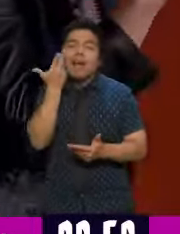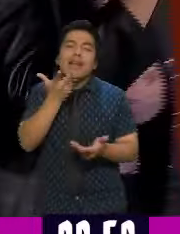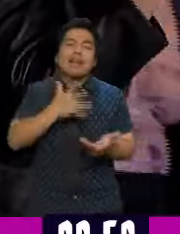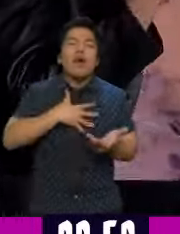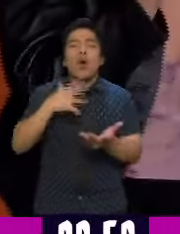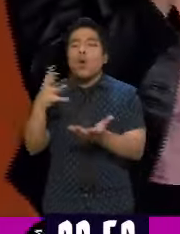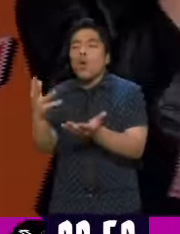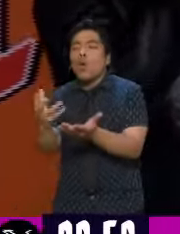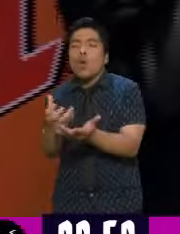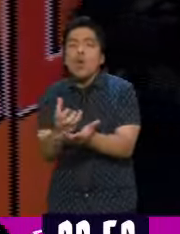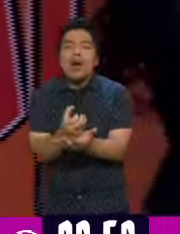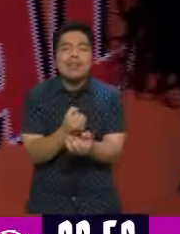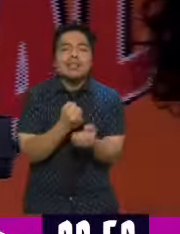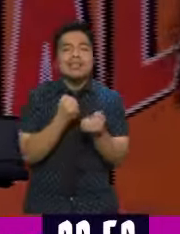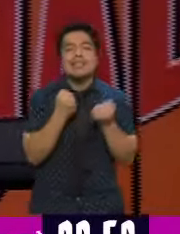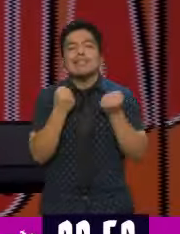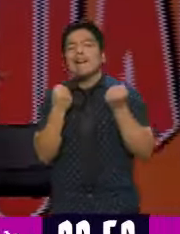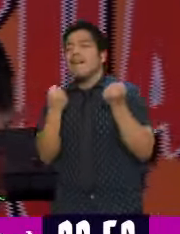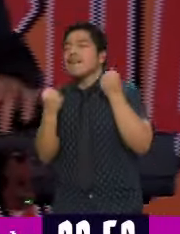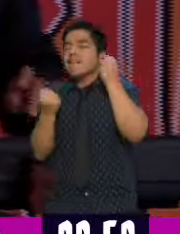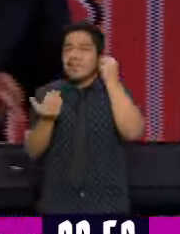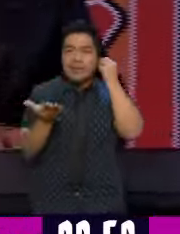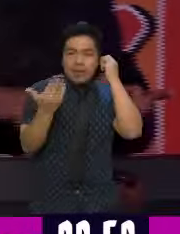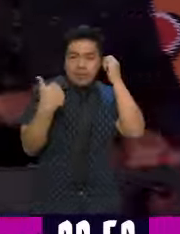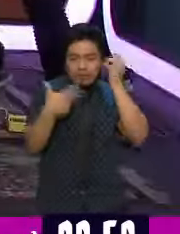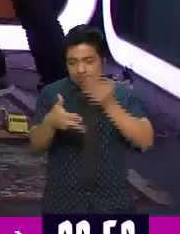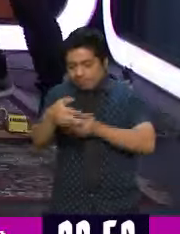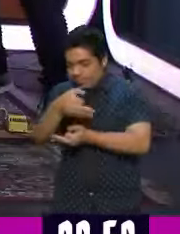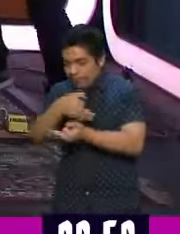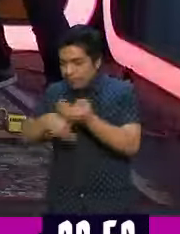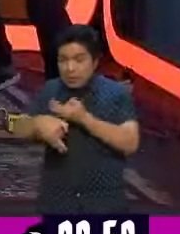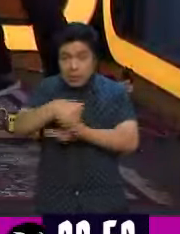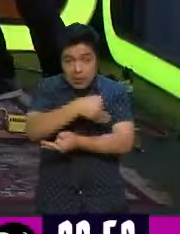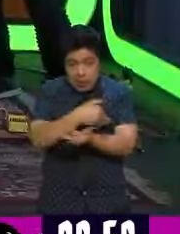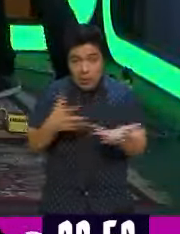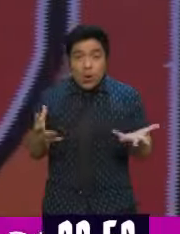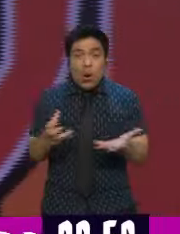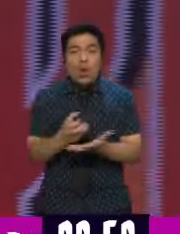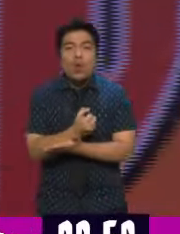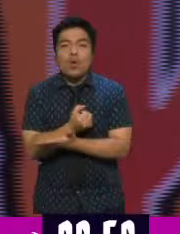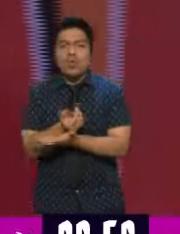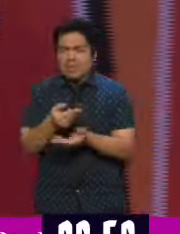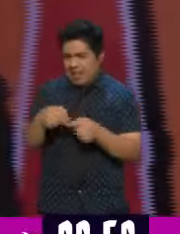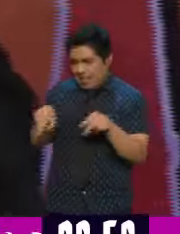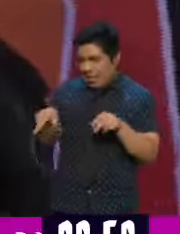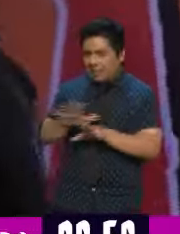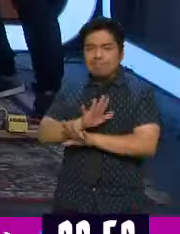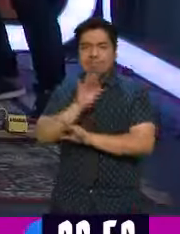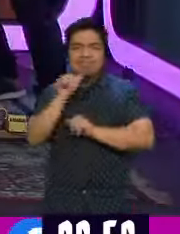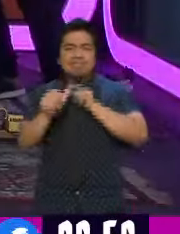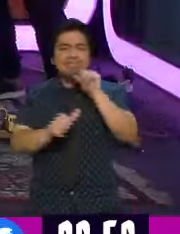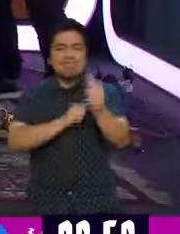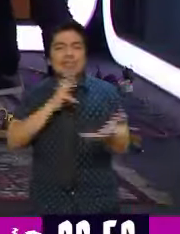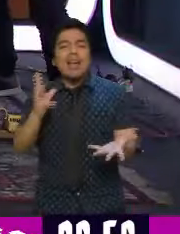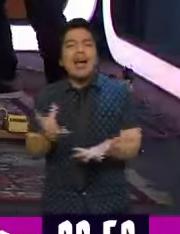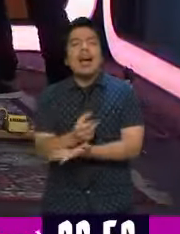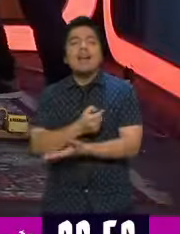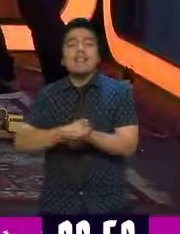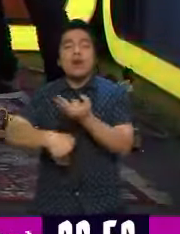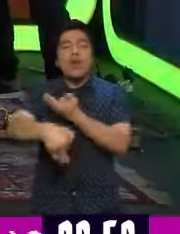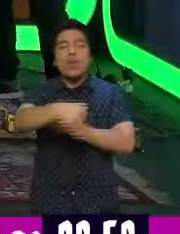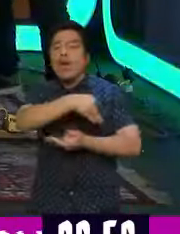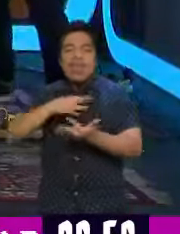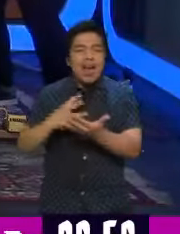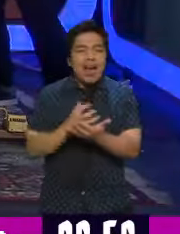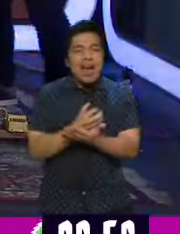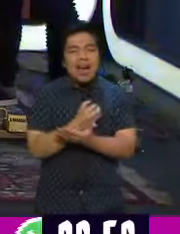lo tengo. Vamos por todo nada, vamos por todo nada, vamos por